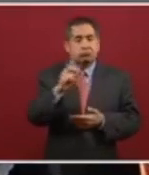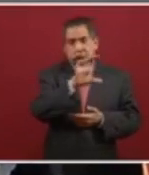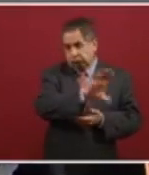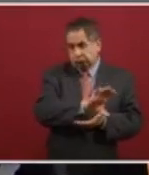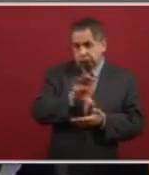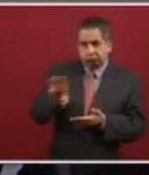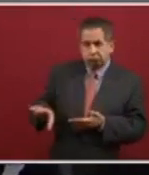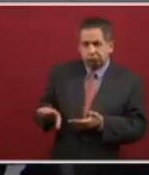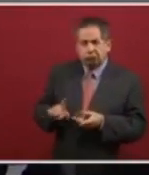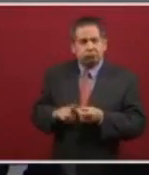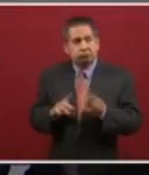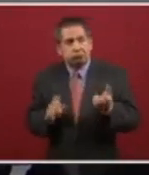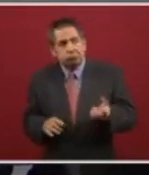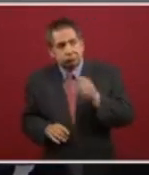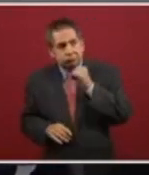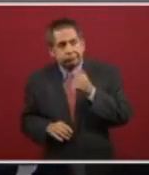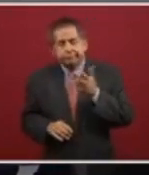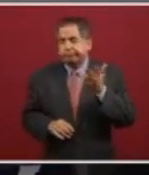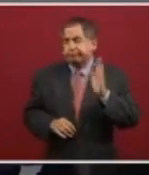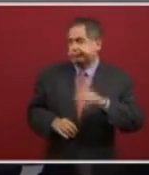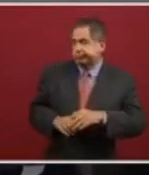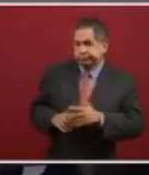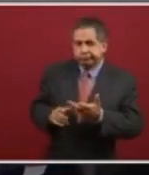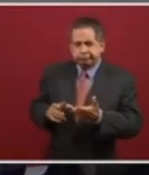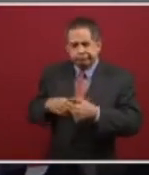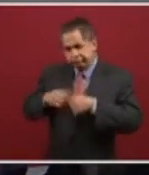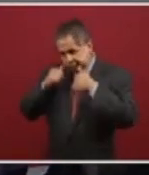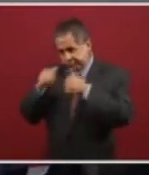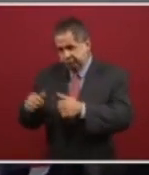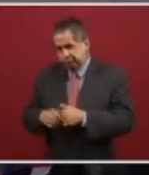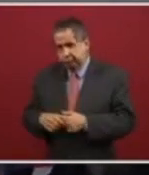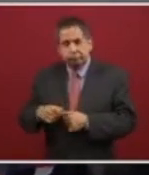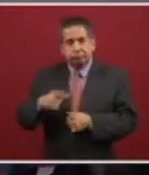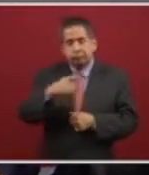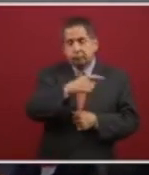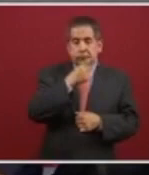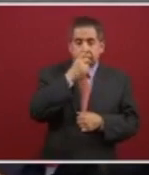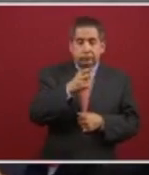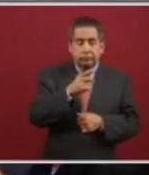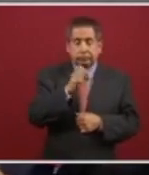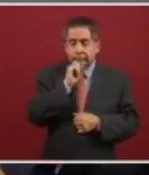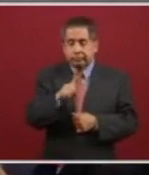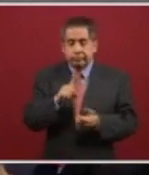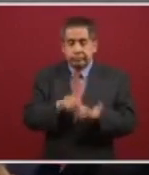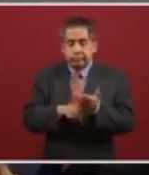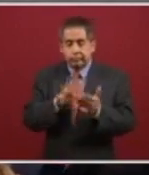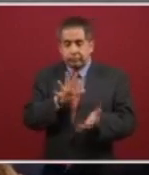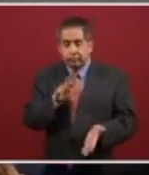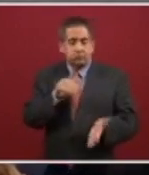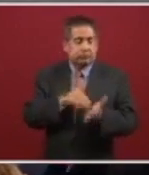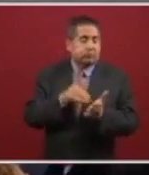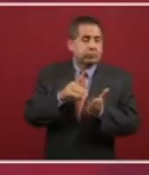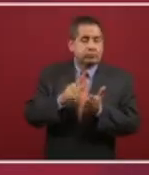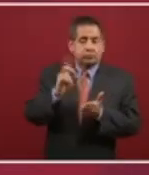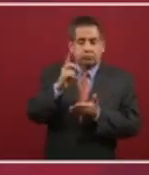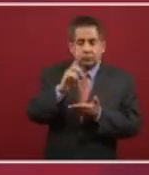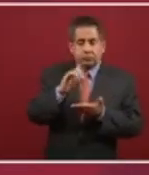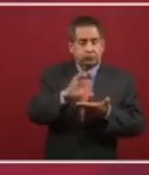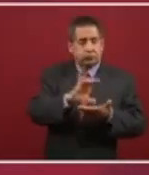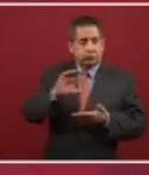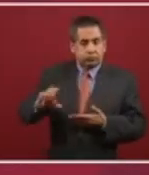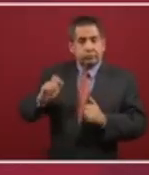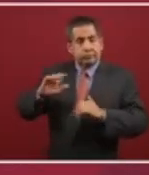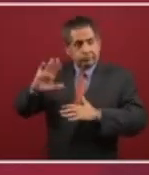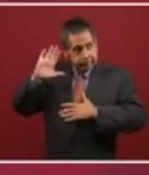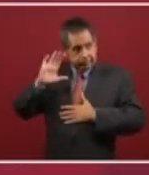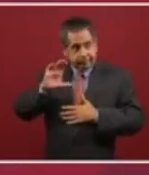4,000 millones, pero al mismo tiempo habían comprometido 5,000 millones de dólares para Centroamérica. Eso es lo que